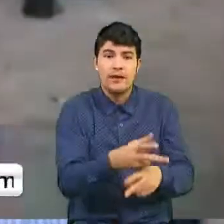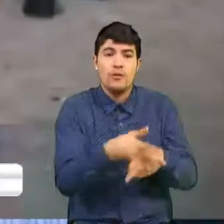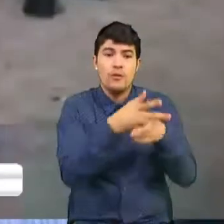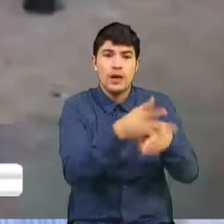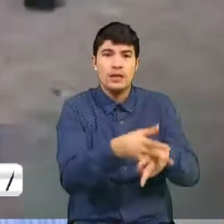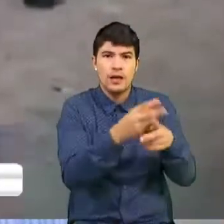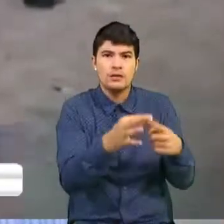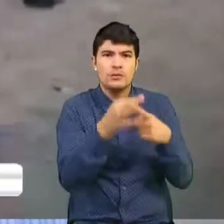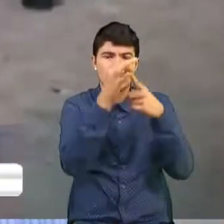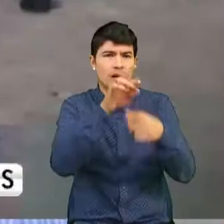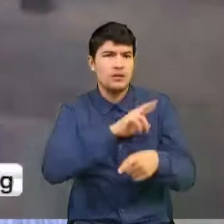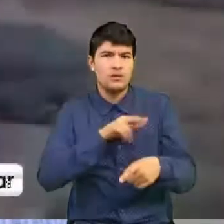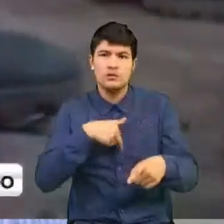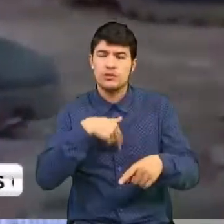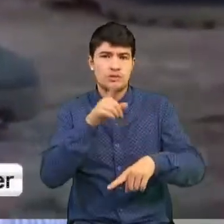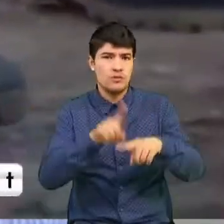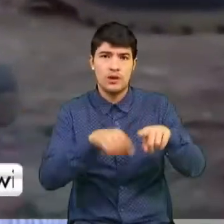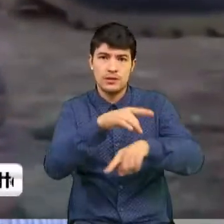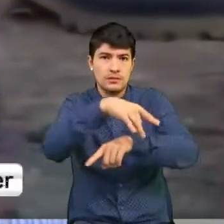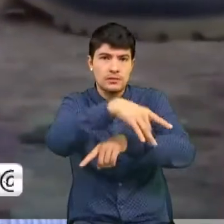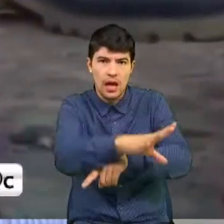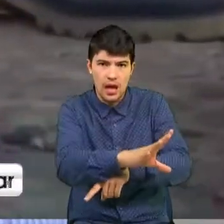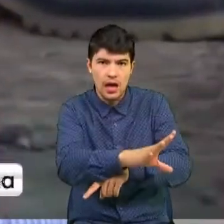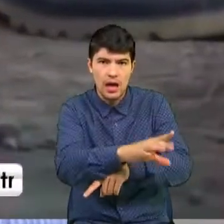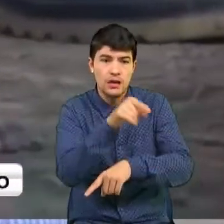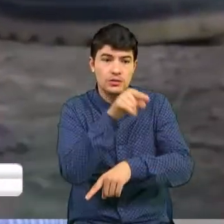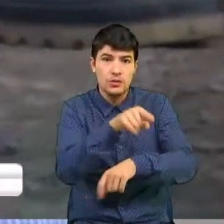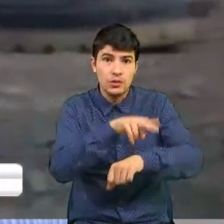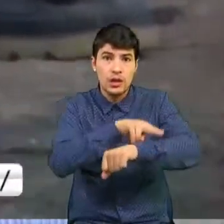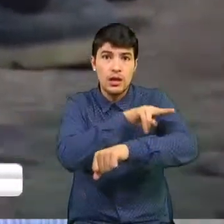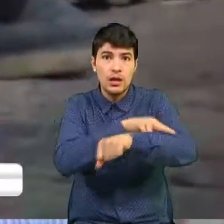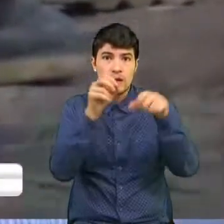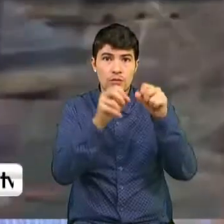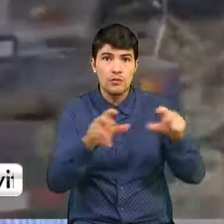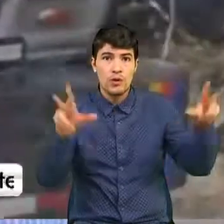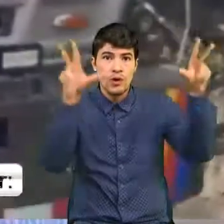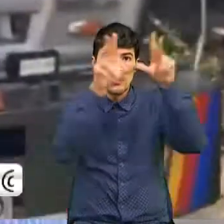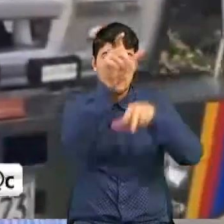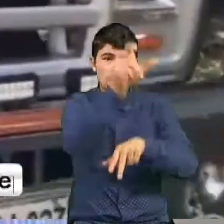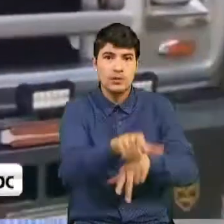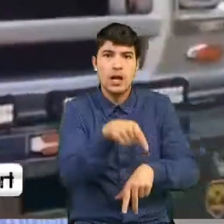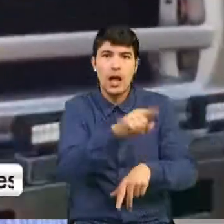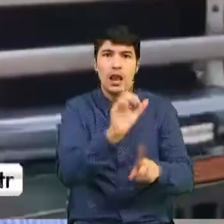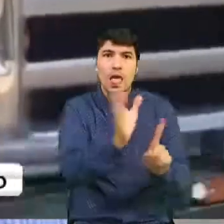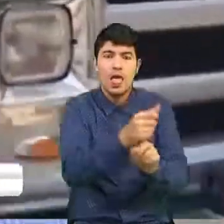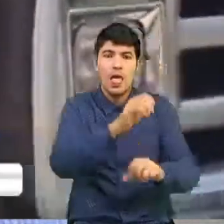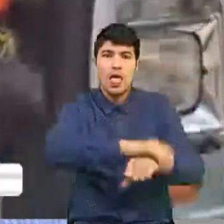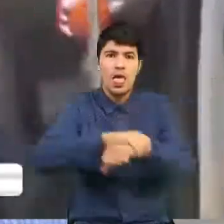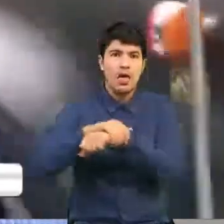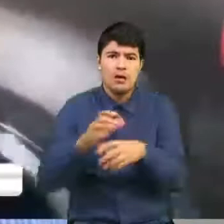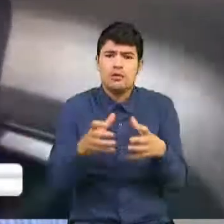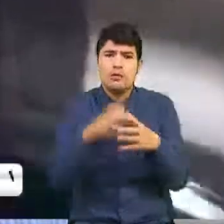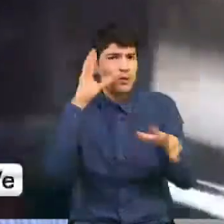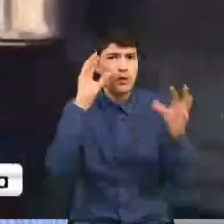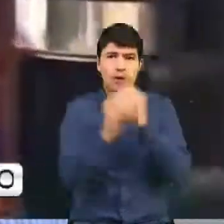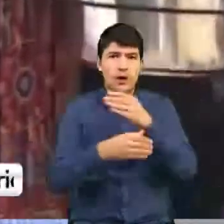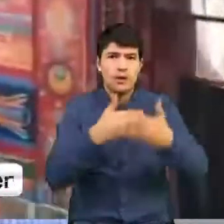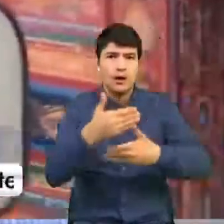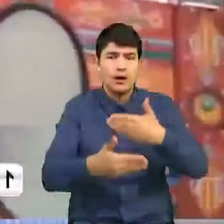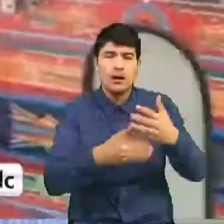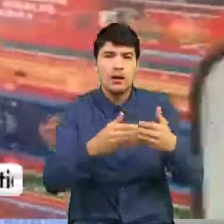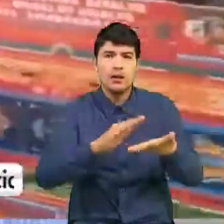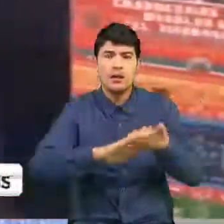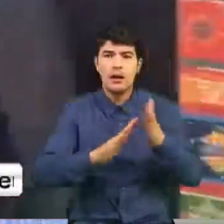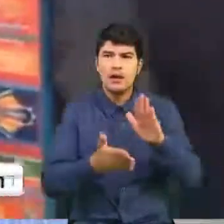y nosotros no podemos permitir que el delegado de la onu sea secuestrado por un grupo disidente de las farc y esto tenemos que